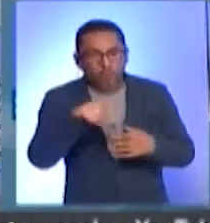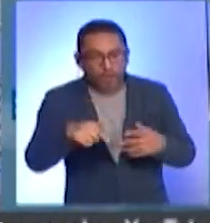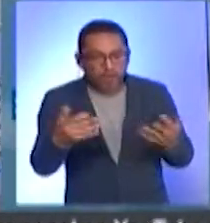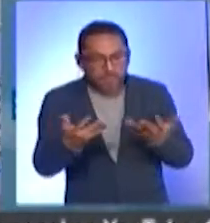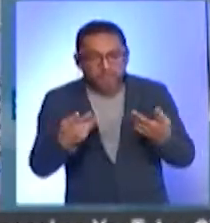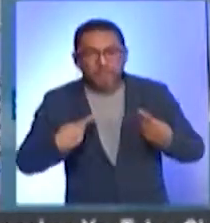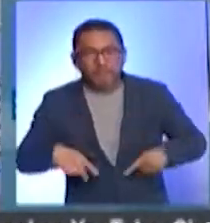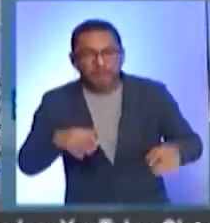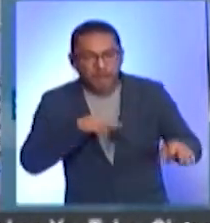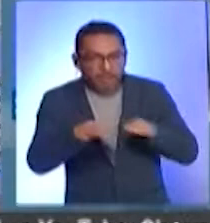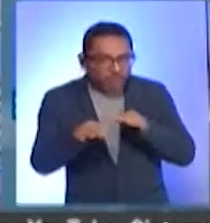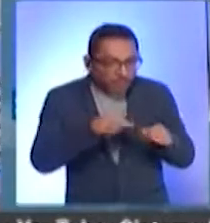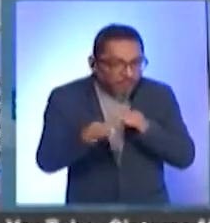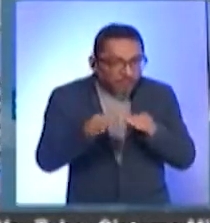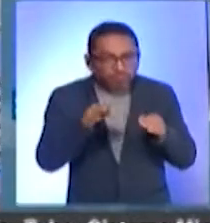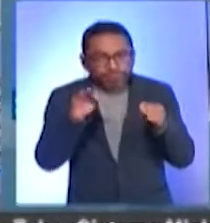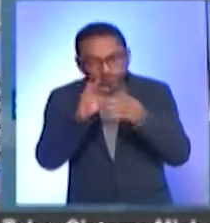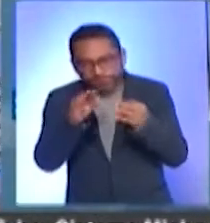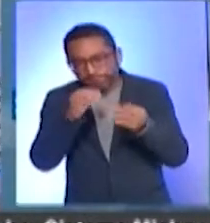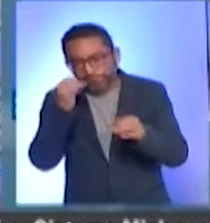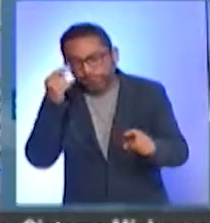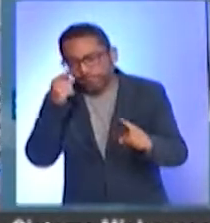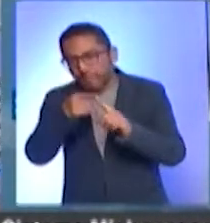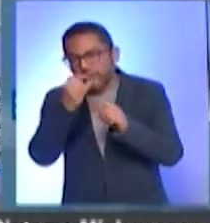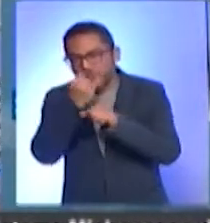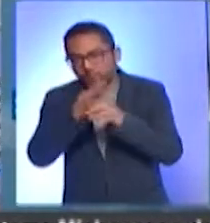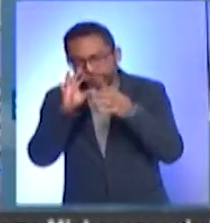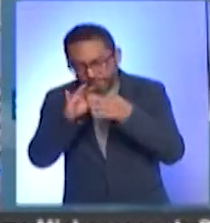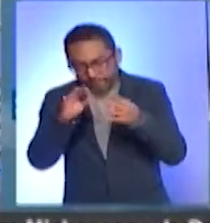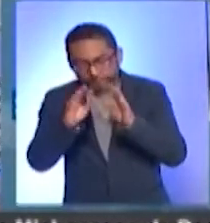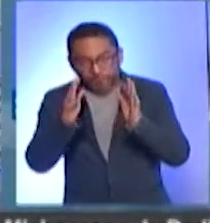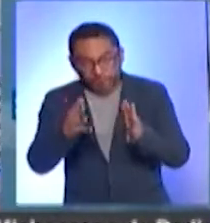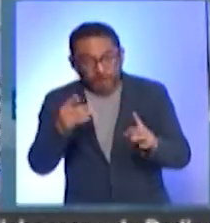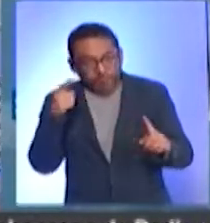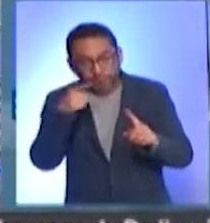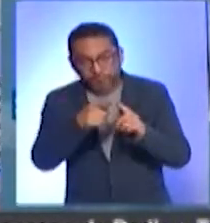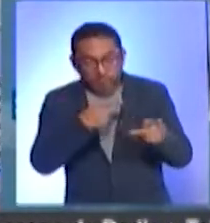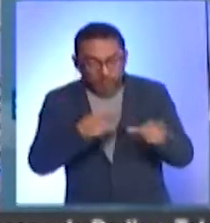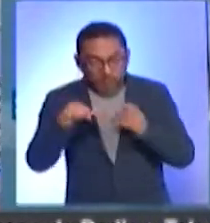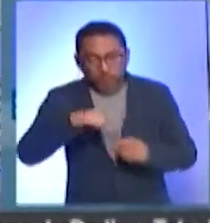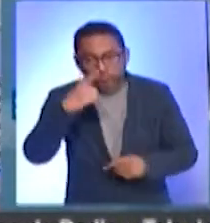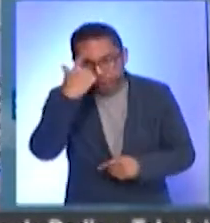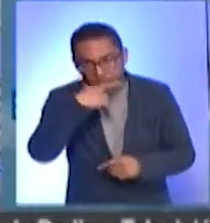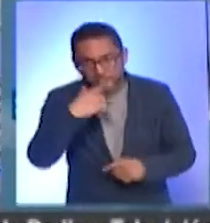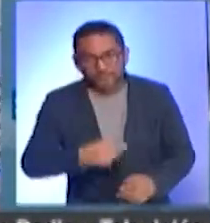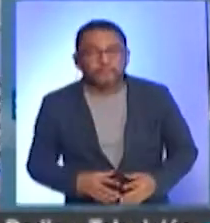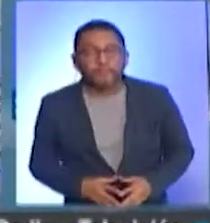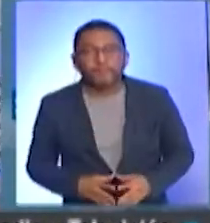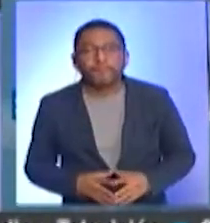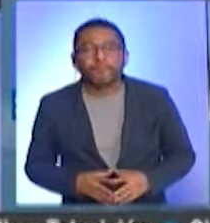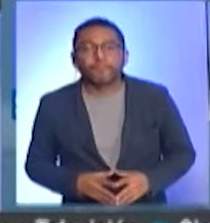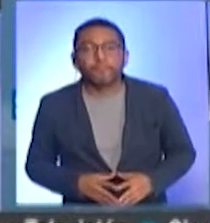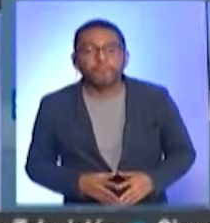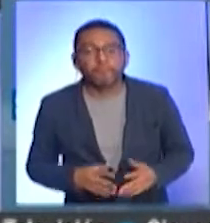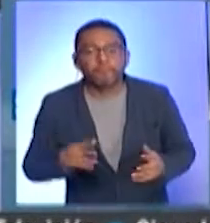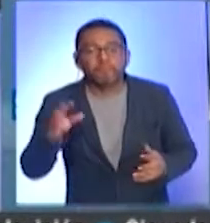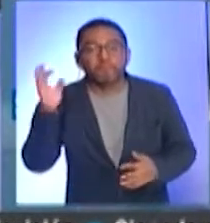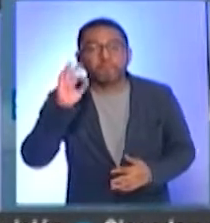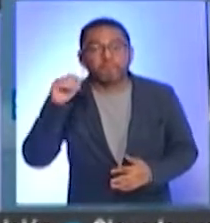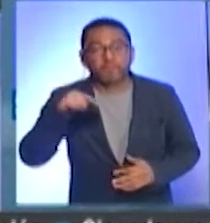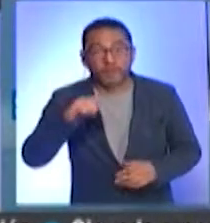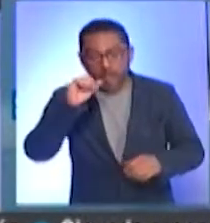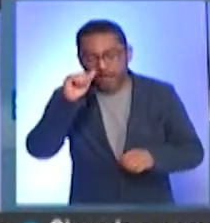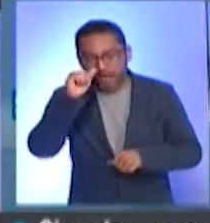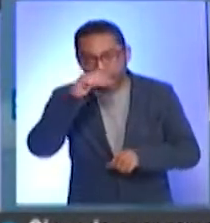posible este espacio informativo vamos de lleno a lo que hemos preparado para esta noche si la administración estatal no